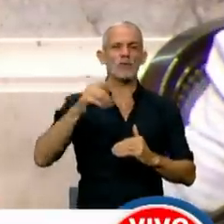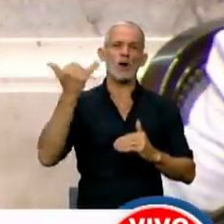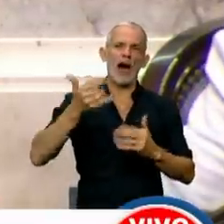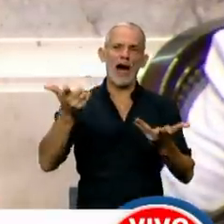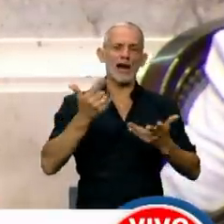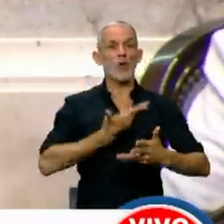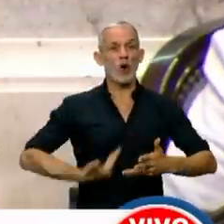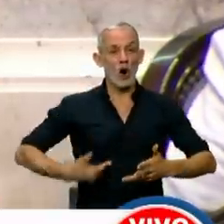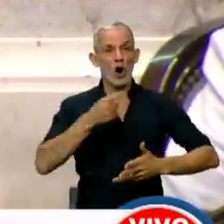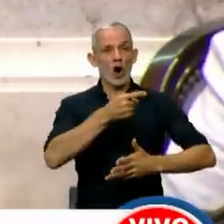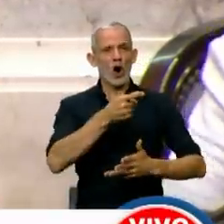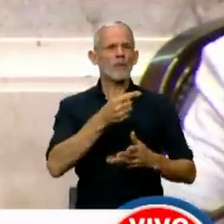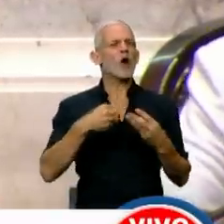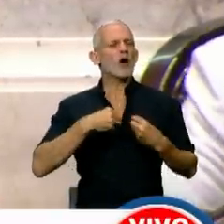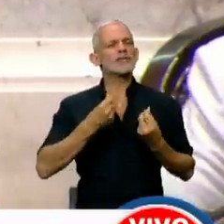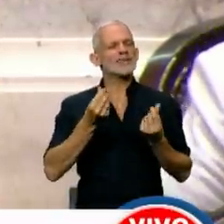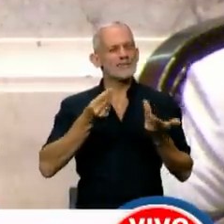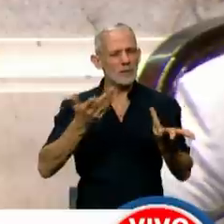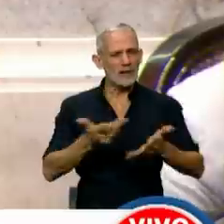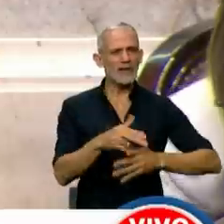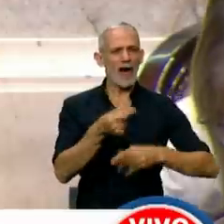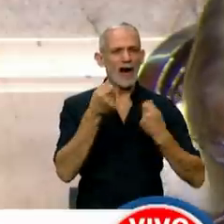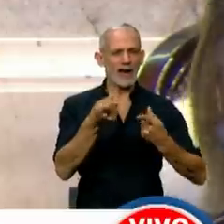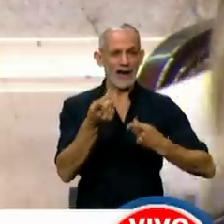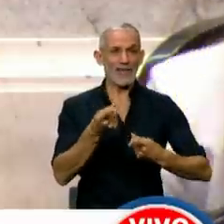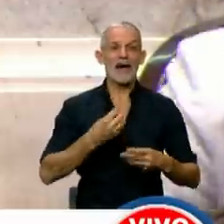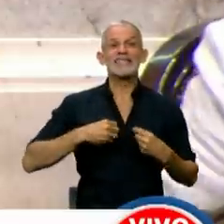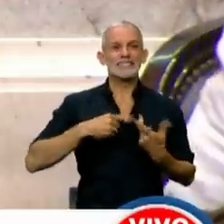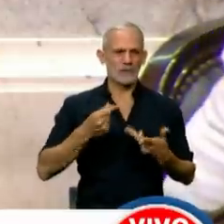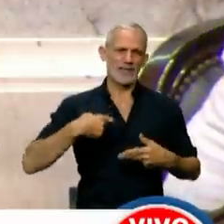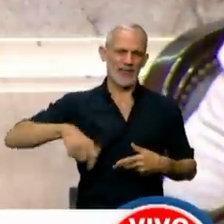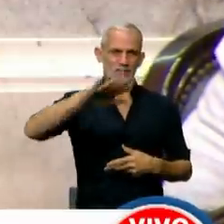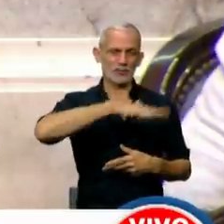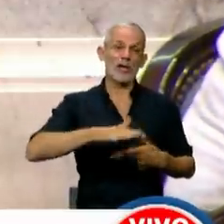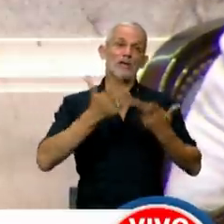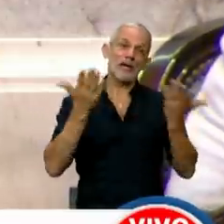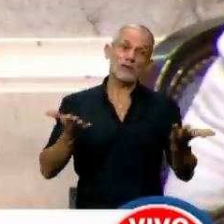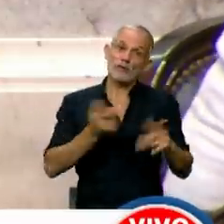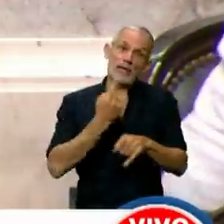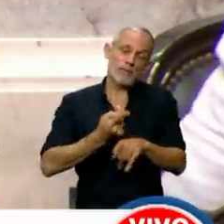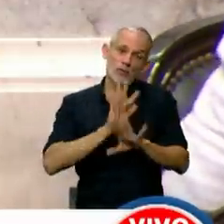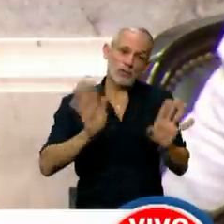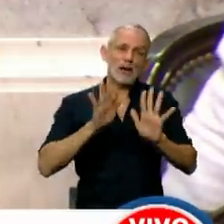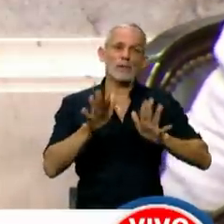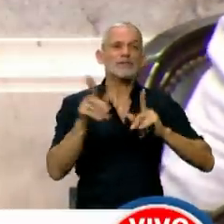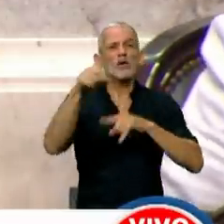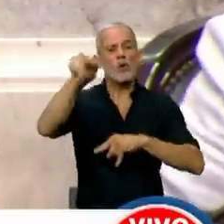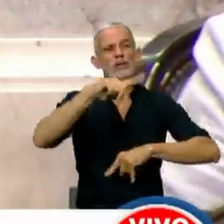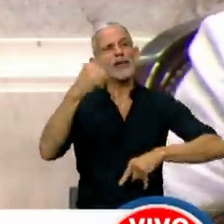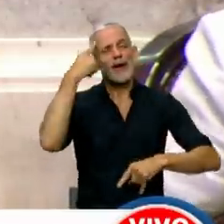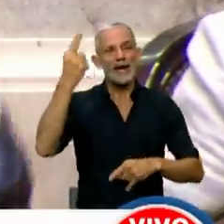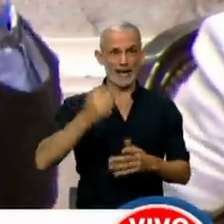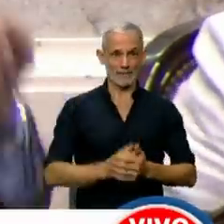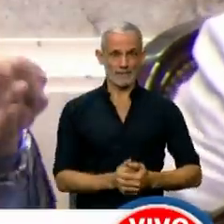un gobierno con sensibilidad también un gobierno con sensibilidad social entonces es imposible que pasen lo que ustedes están